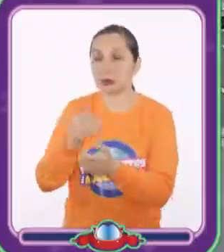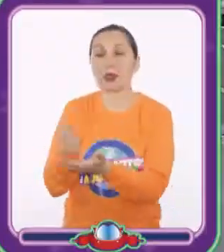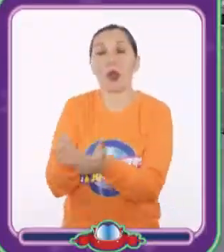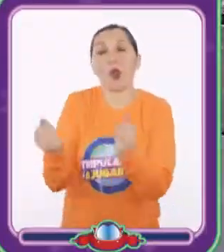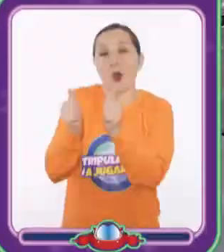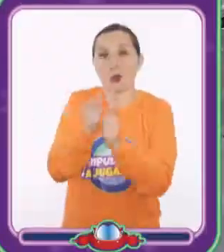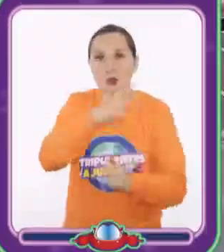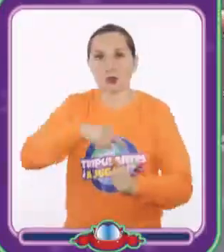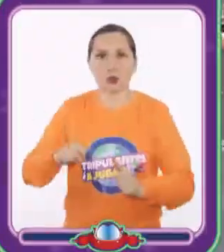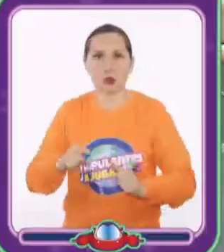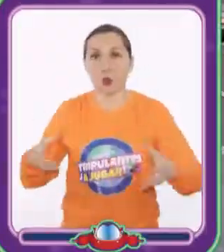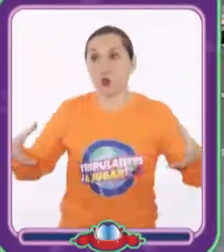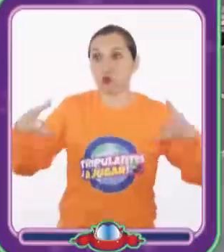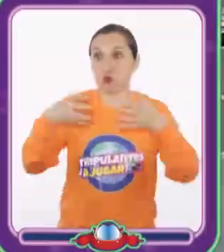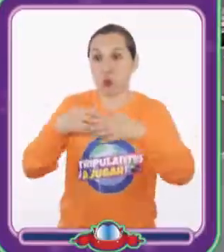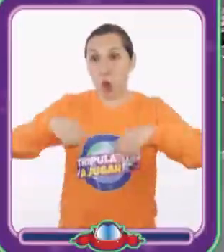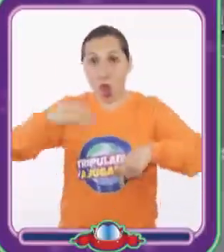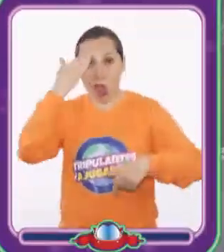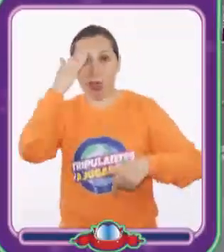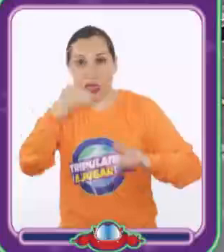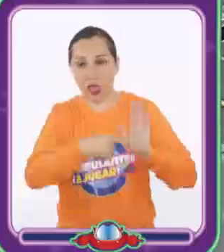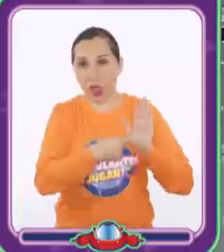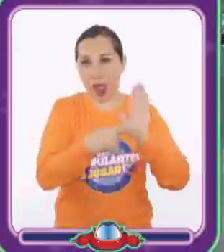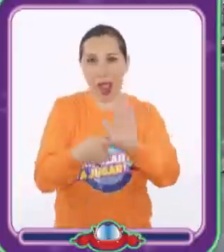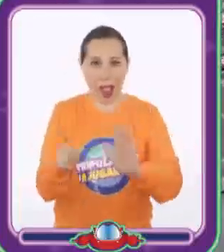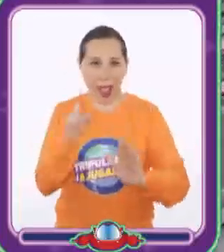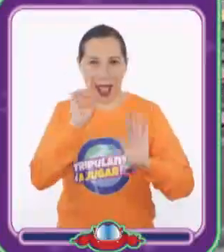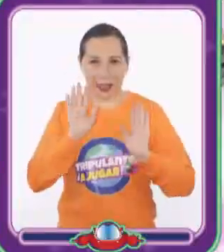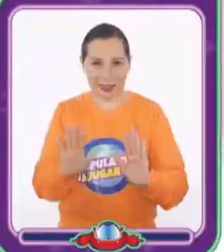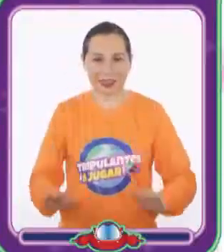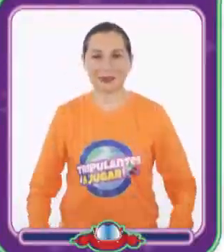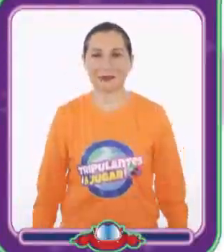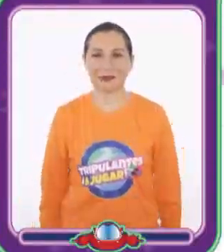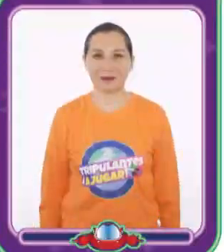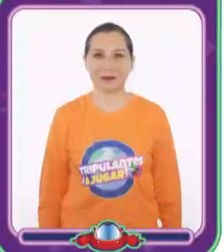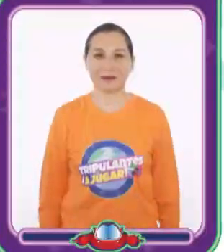está con nosotros nuestra tripulación del día de hoy, que se presenta así.